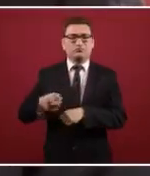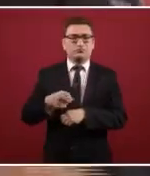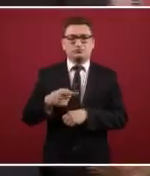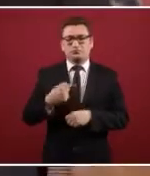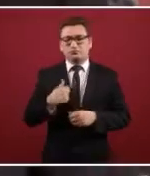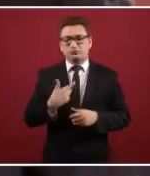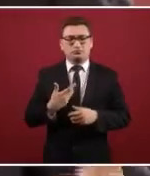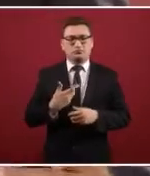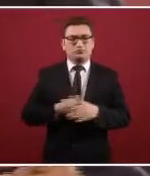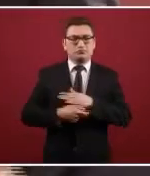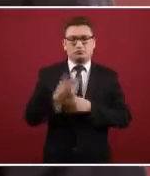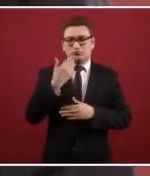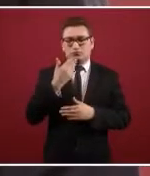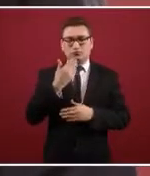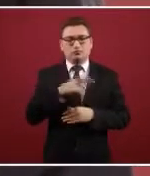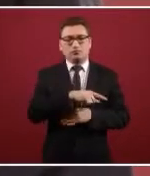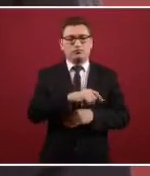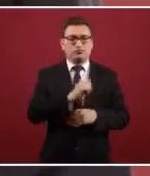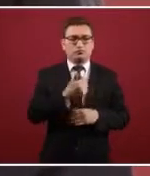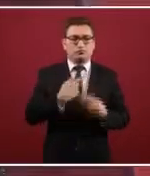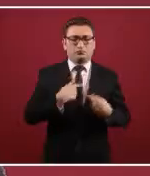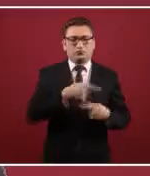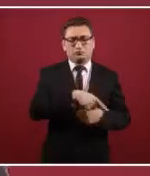al que tiene agarraderas,